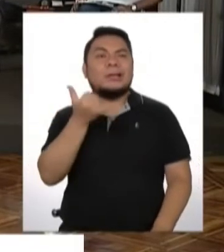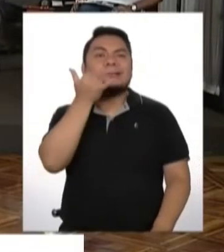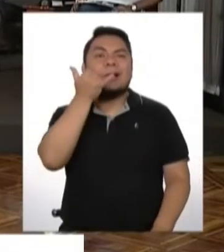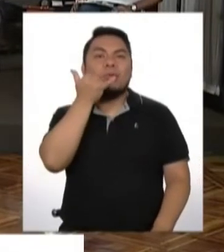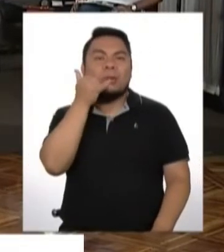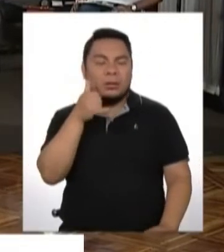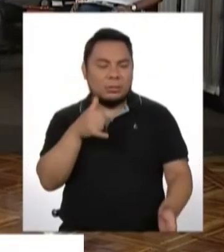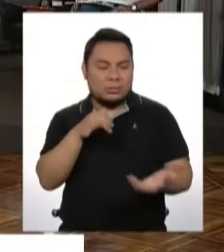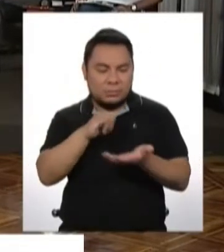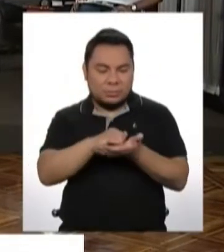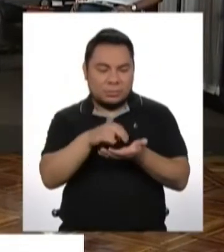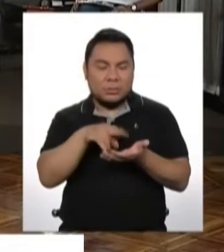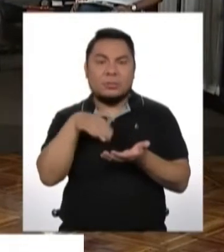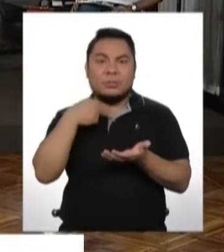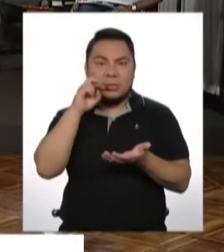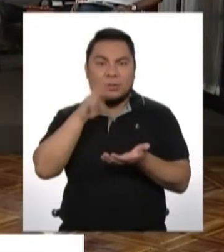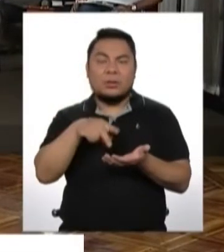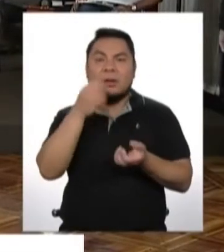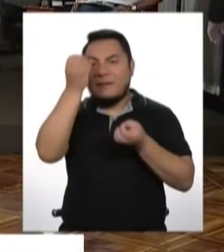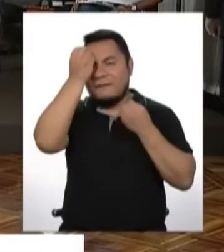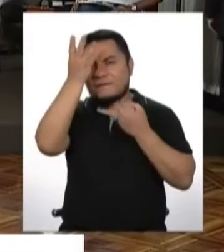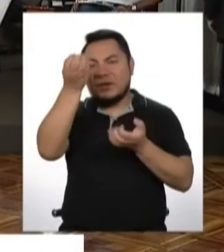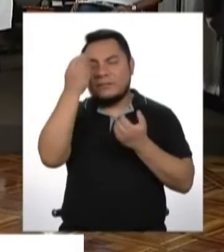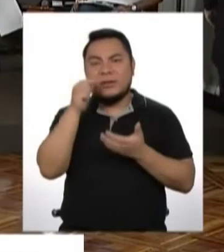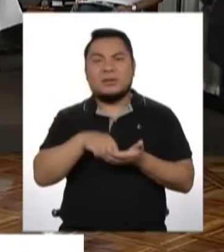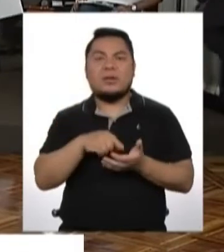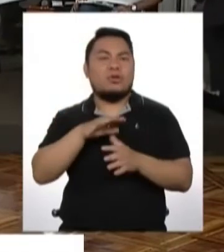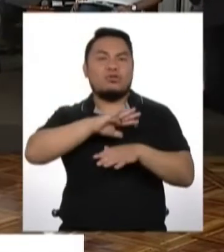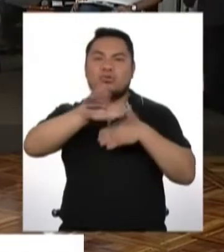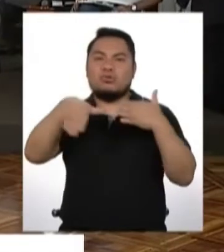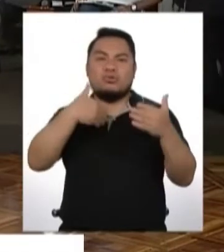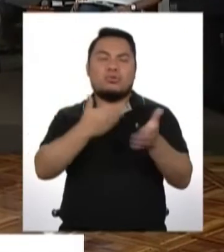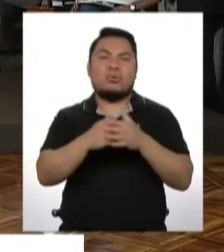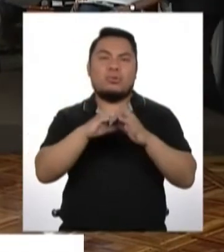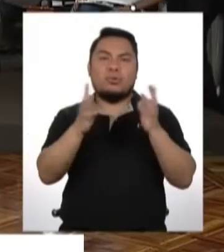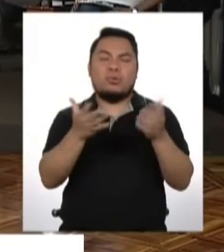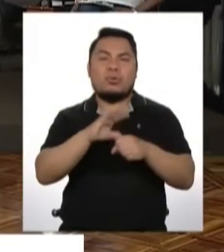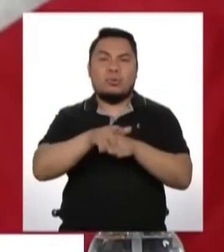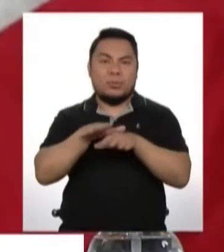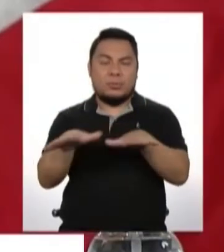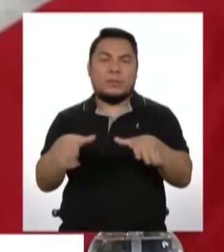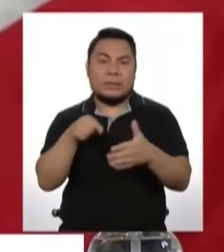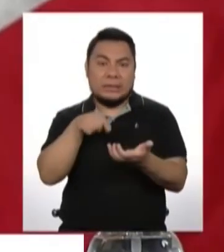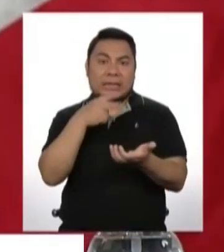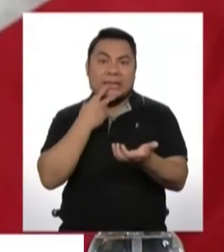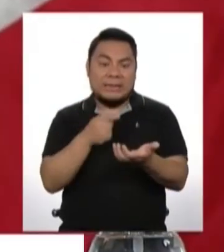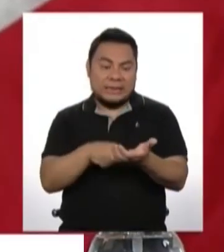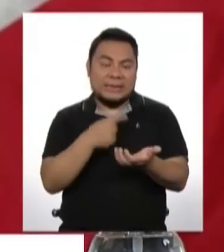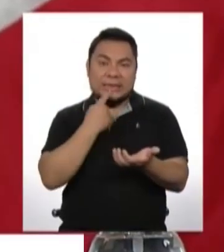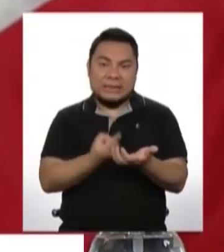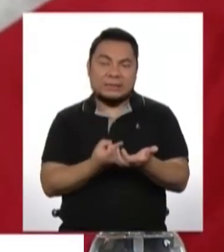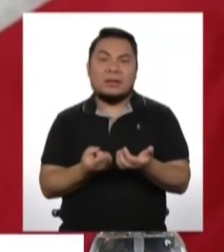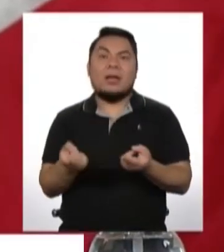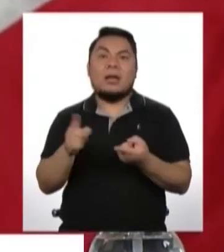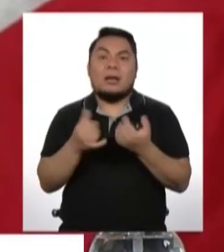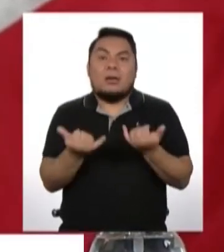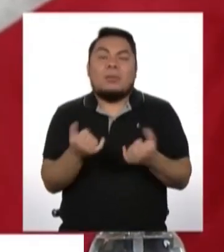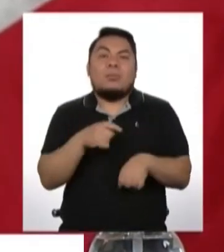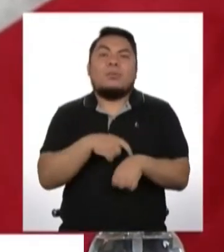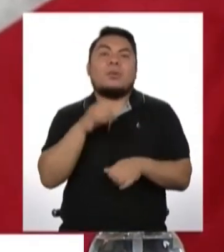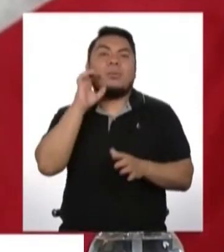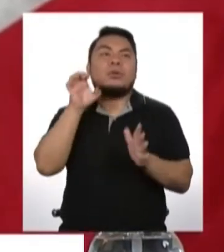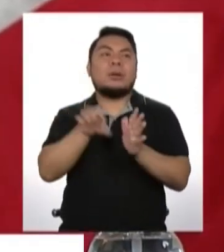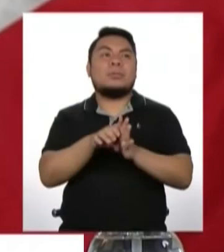que uno puede entrar a la información global del coronavirus, y dice que al momento, ¿no? Por